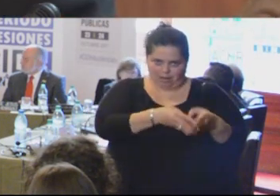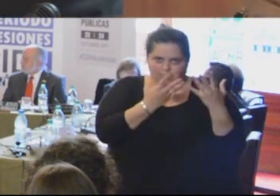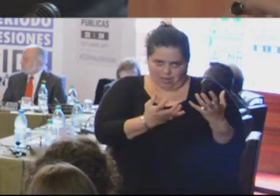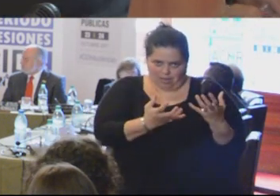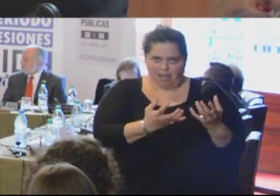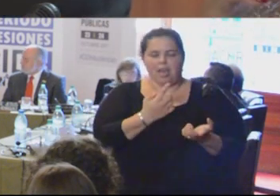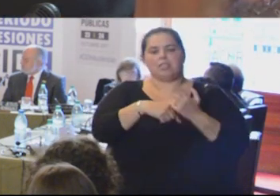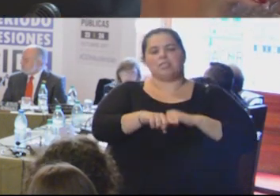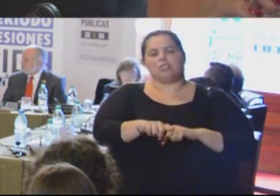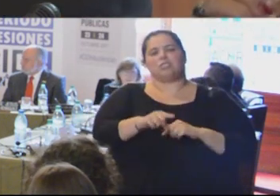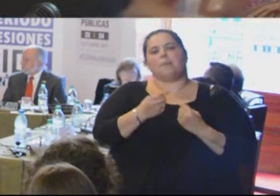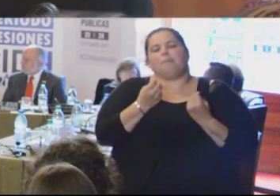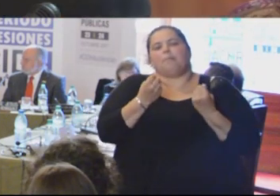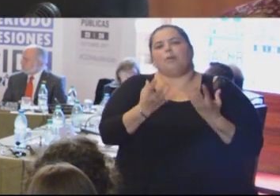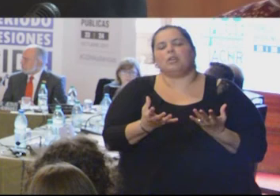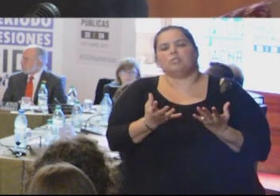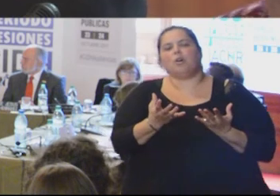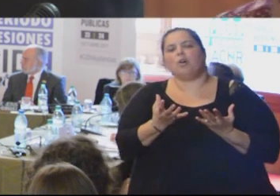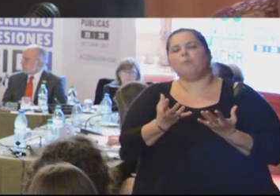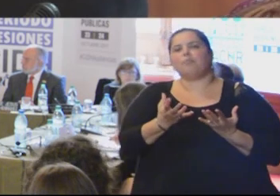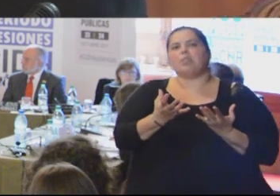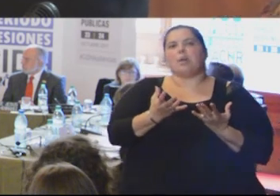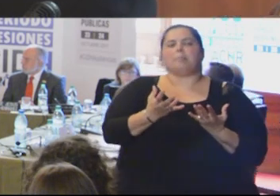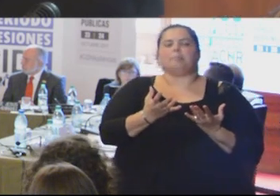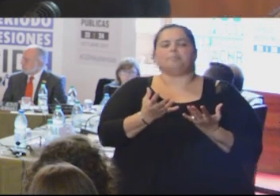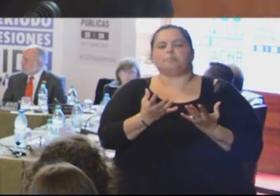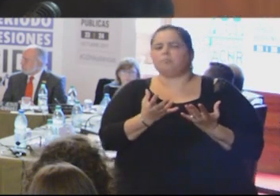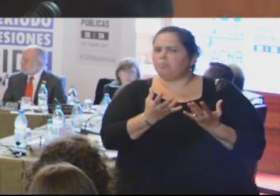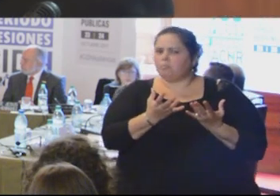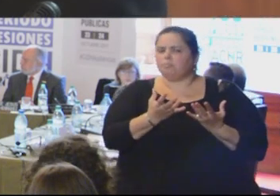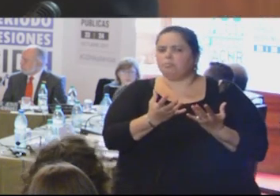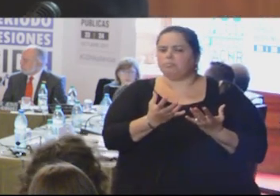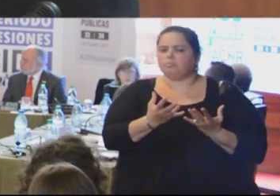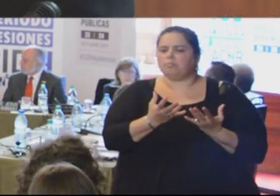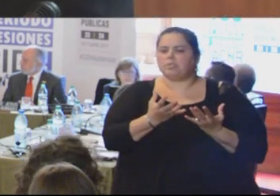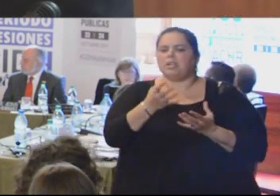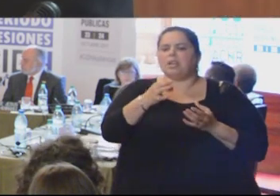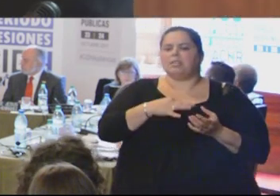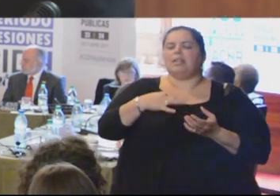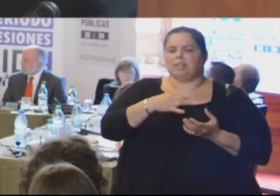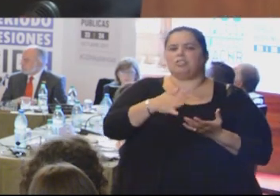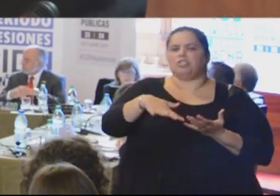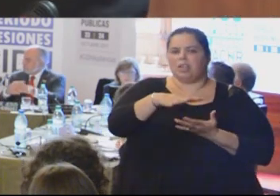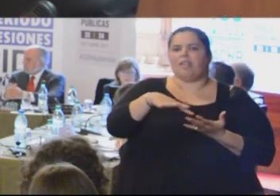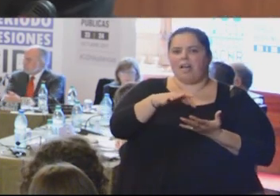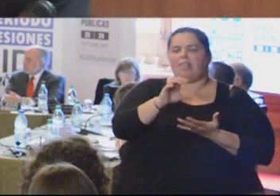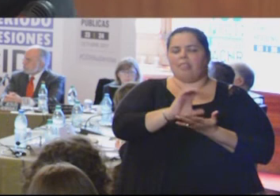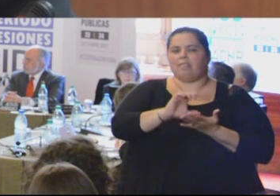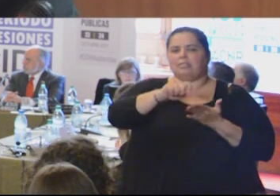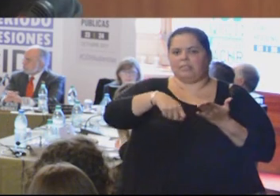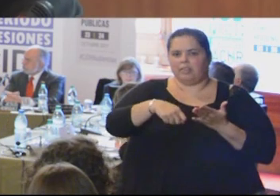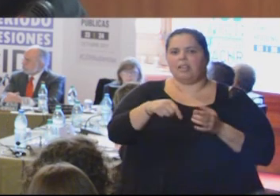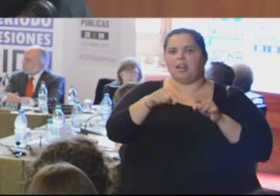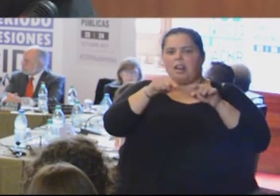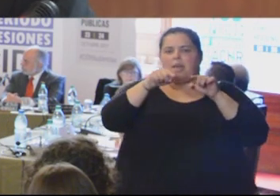por eso la presidencia de organización asocia decidir que se pone en favor de la paz pero llama la